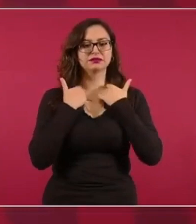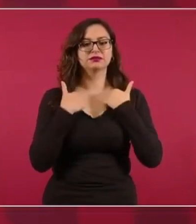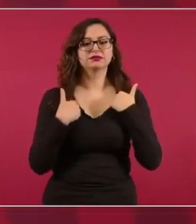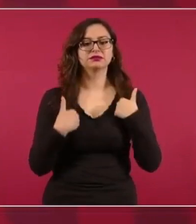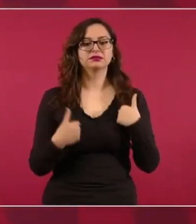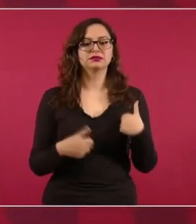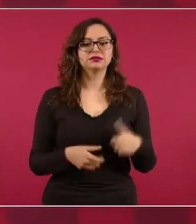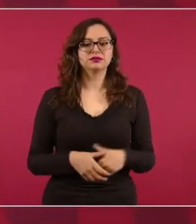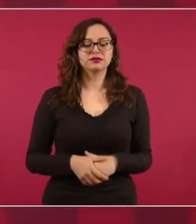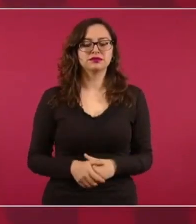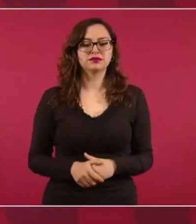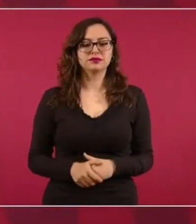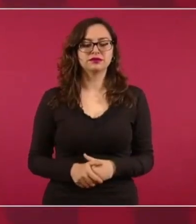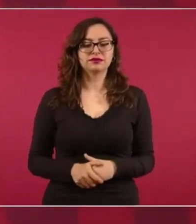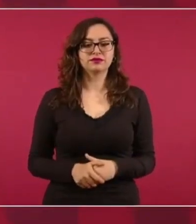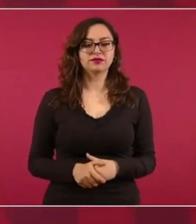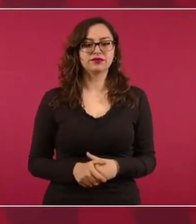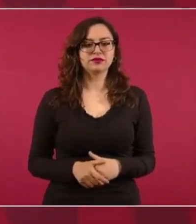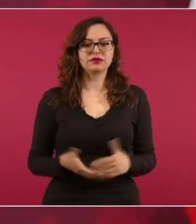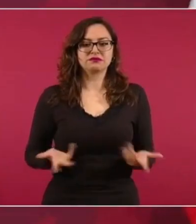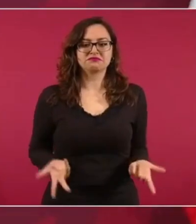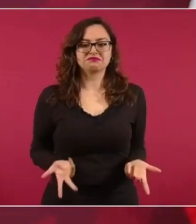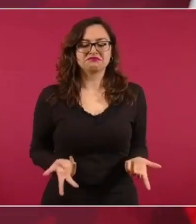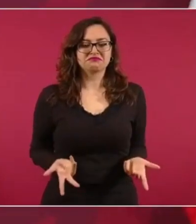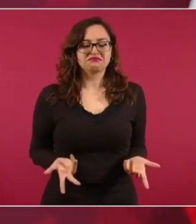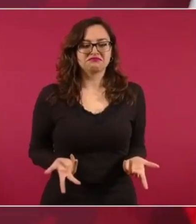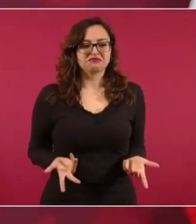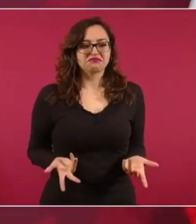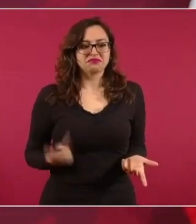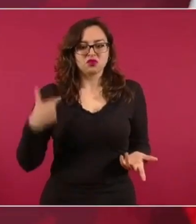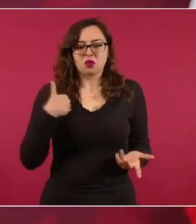no queremos que ninguna iniciativa,